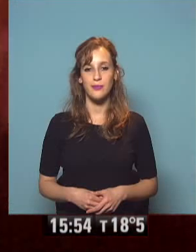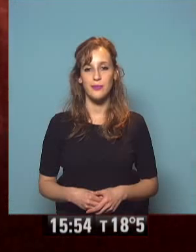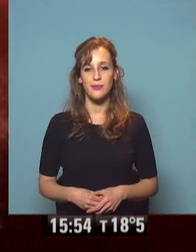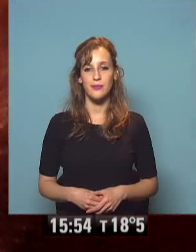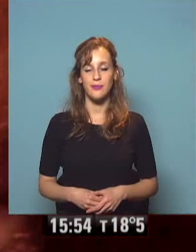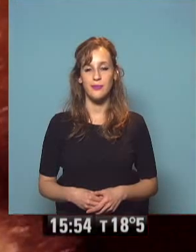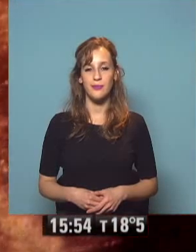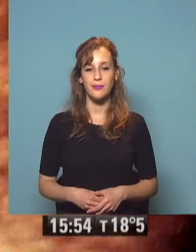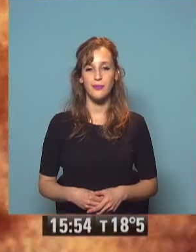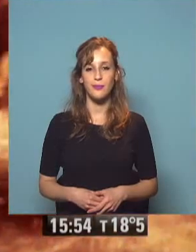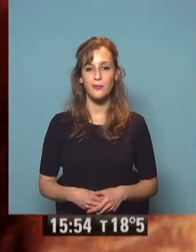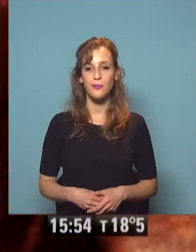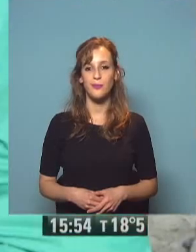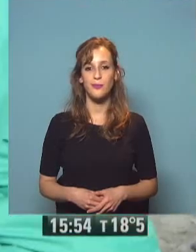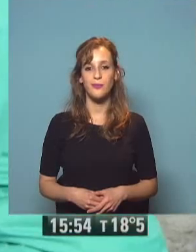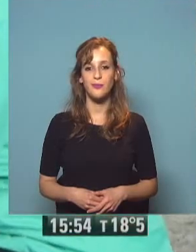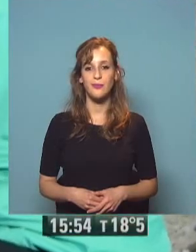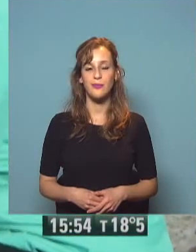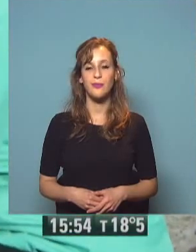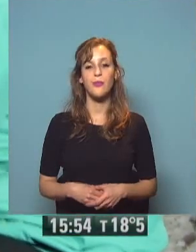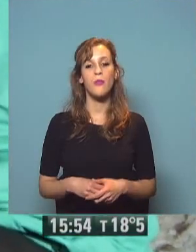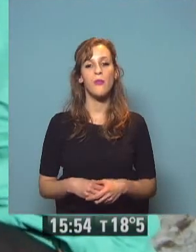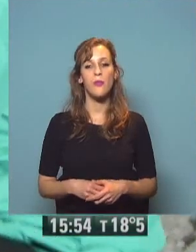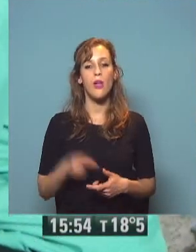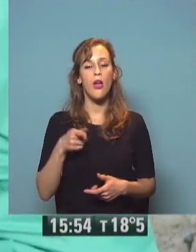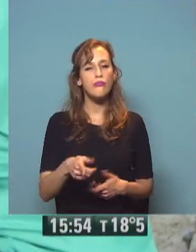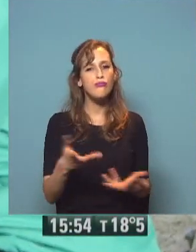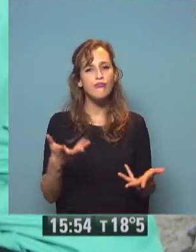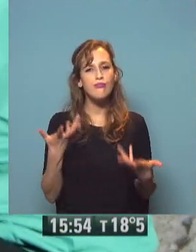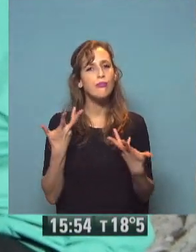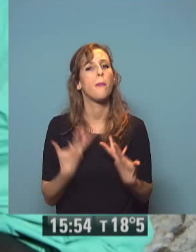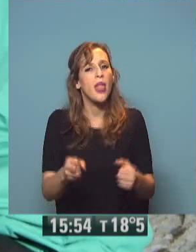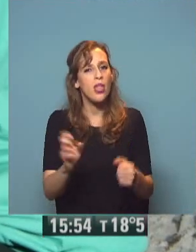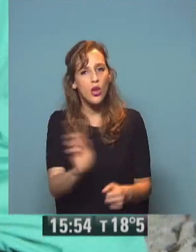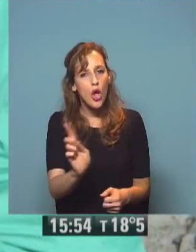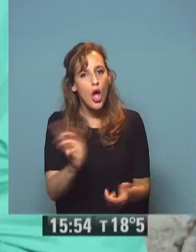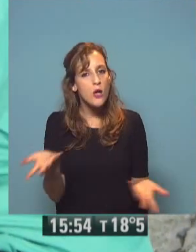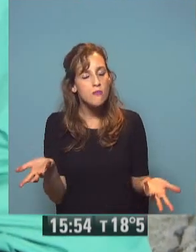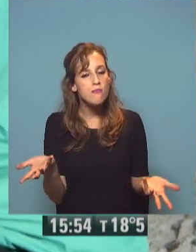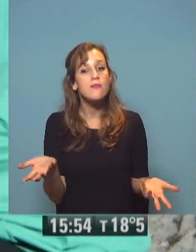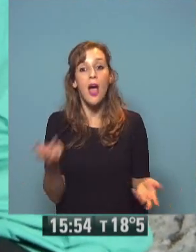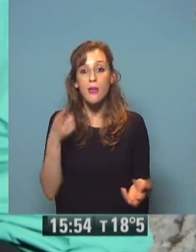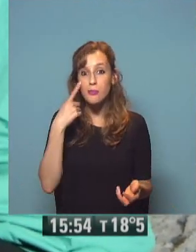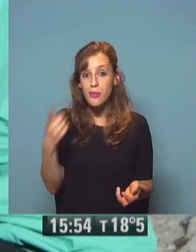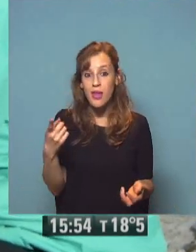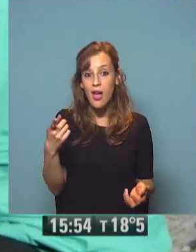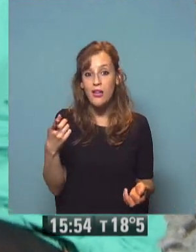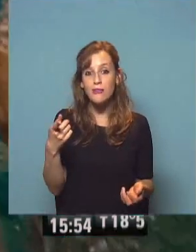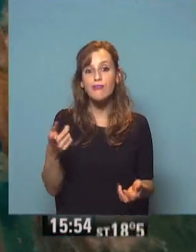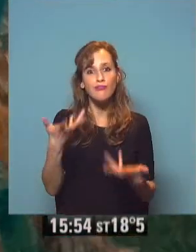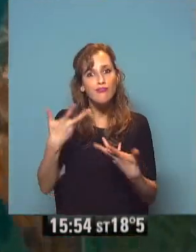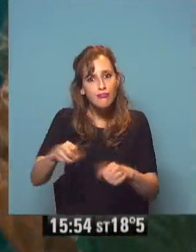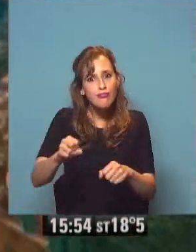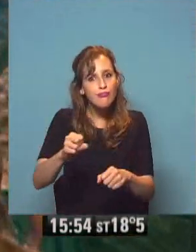No están encontrando ningún tenóforo. No, pero... ¡Ay, mirá! Ahí encontraron unas